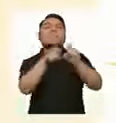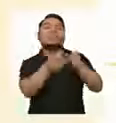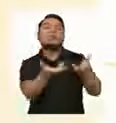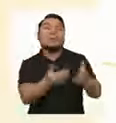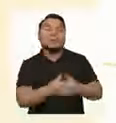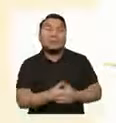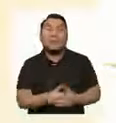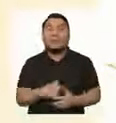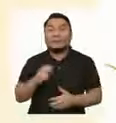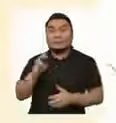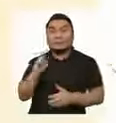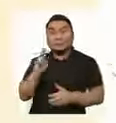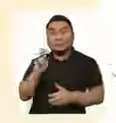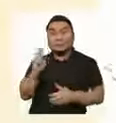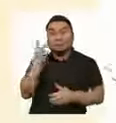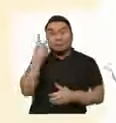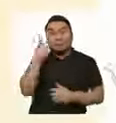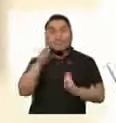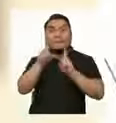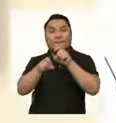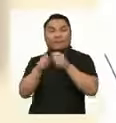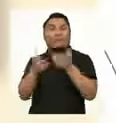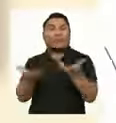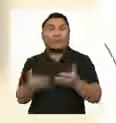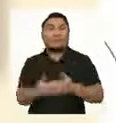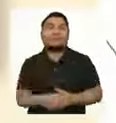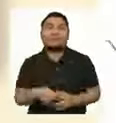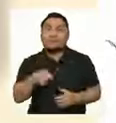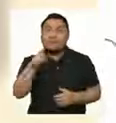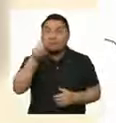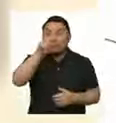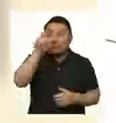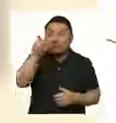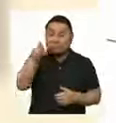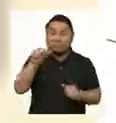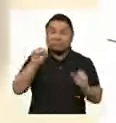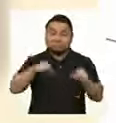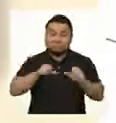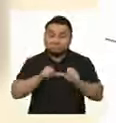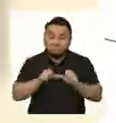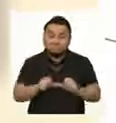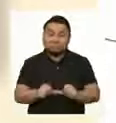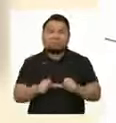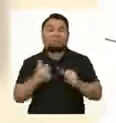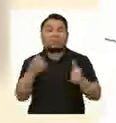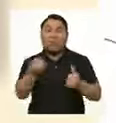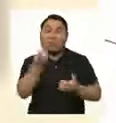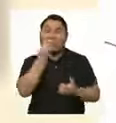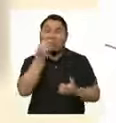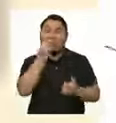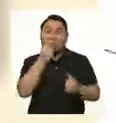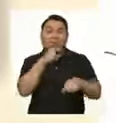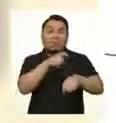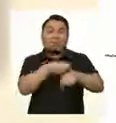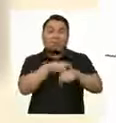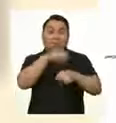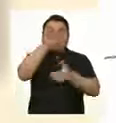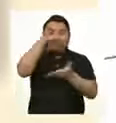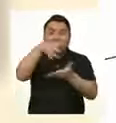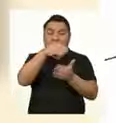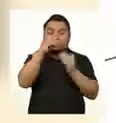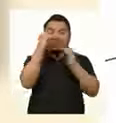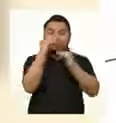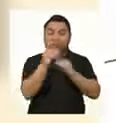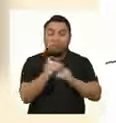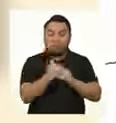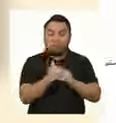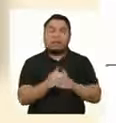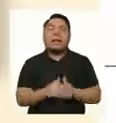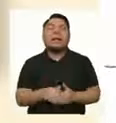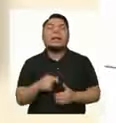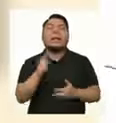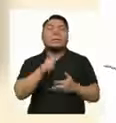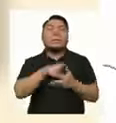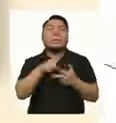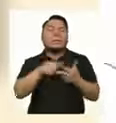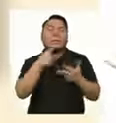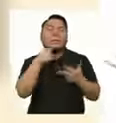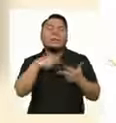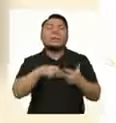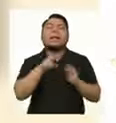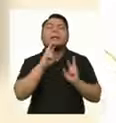La segunda pregunta es, ¿mantienes un horario regular de comidas? Esta respuesta es